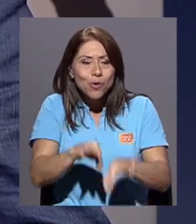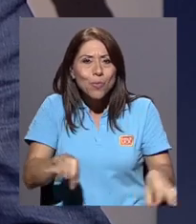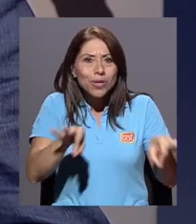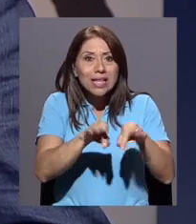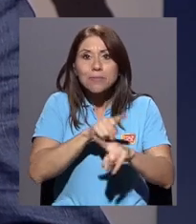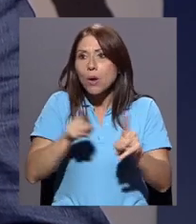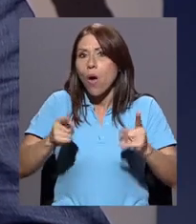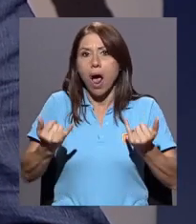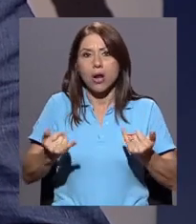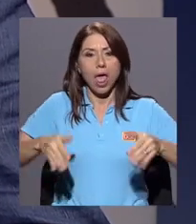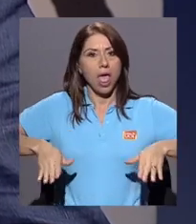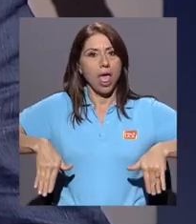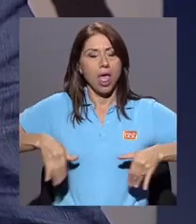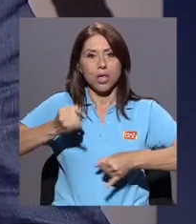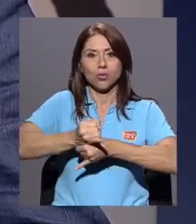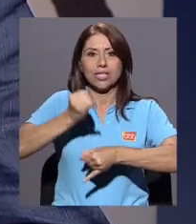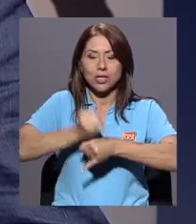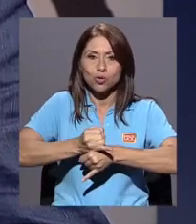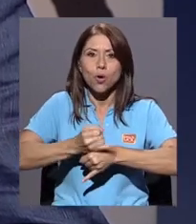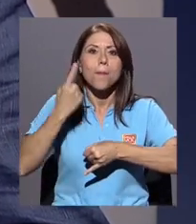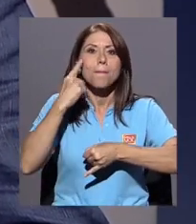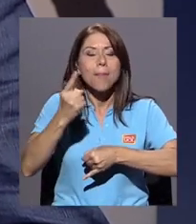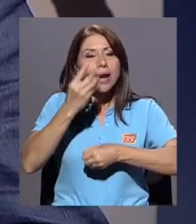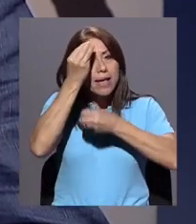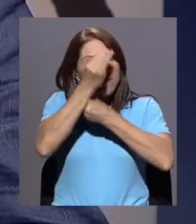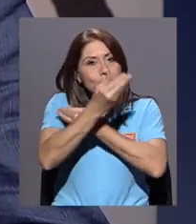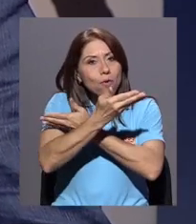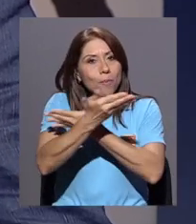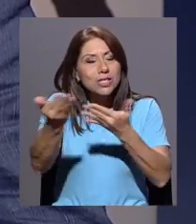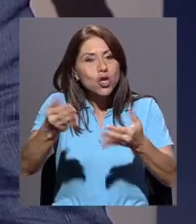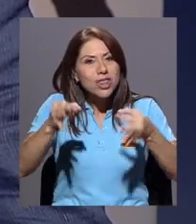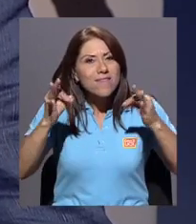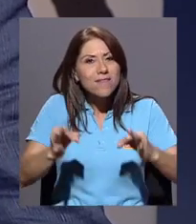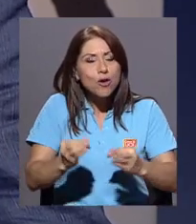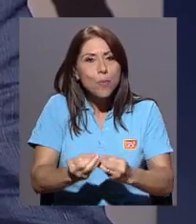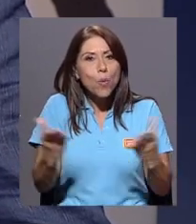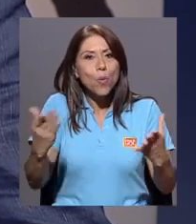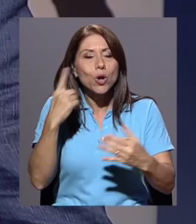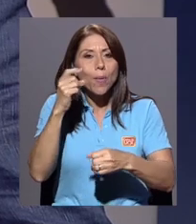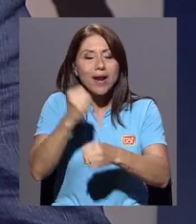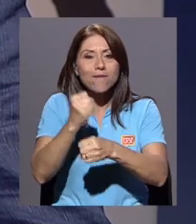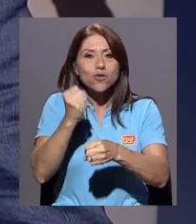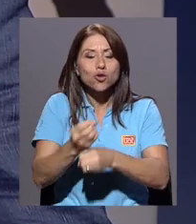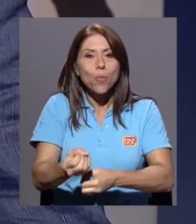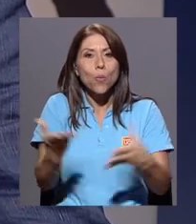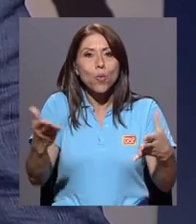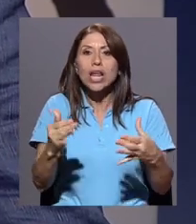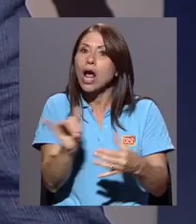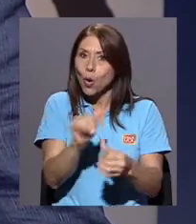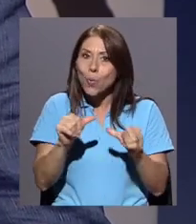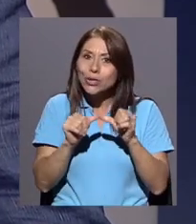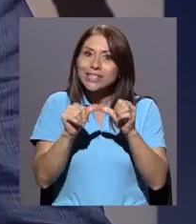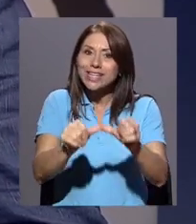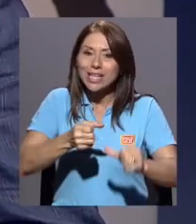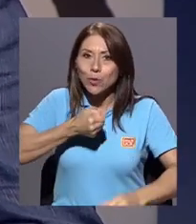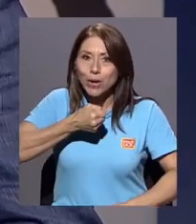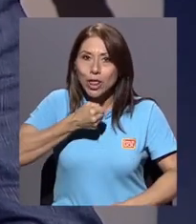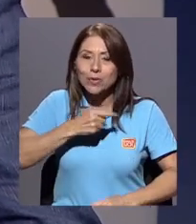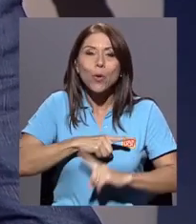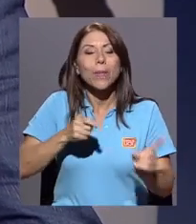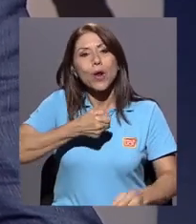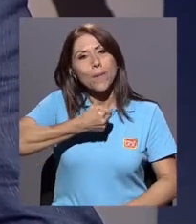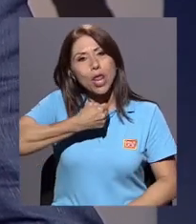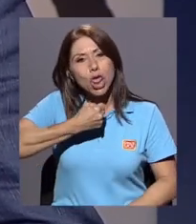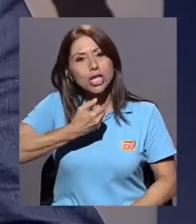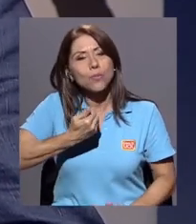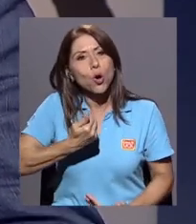una institución que genere información de bien público o para función pública, como si lo sigue siendo el periodismo. Lo que pasa es que el periodismo